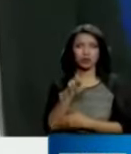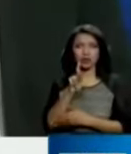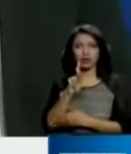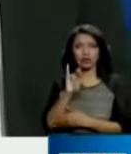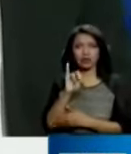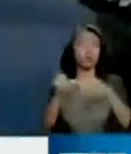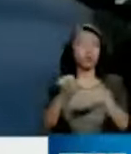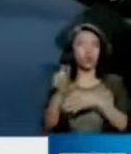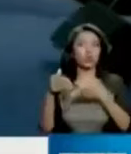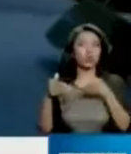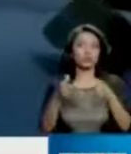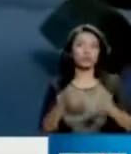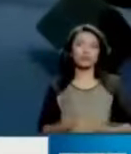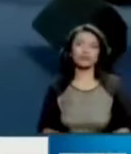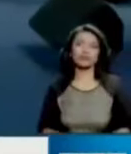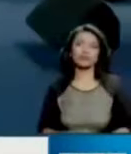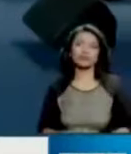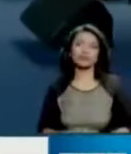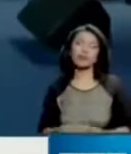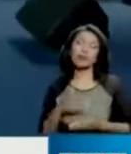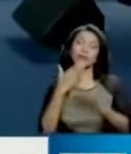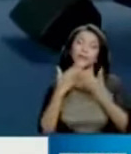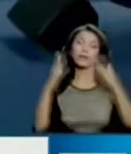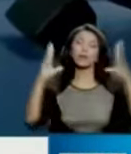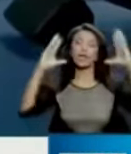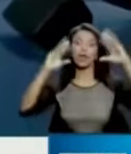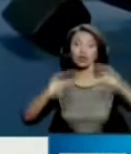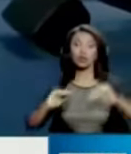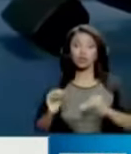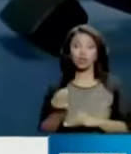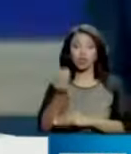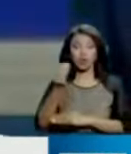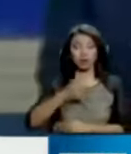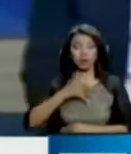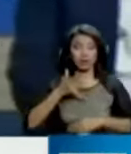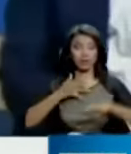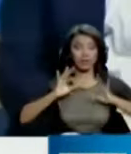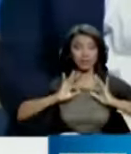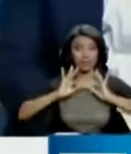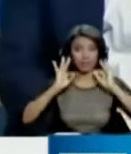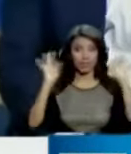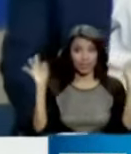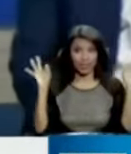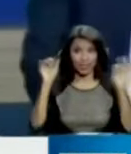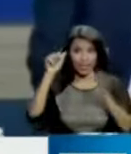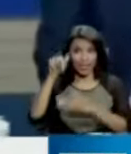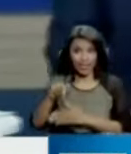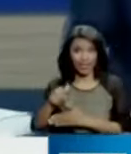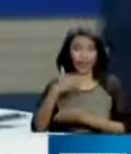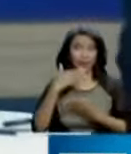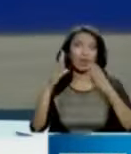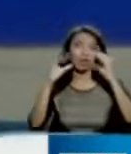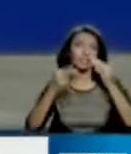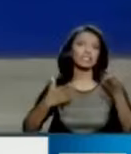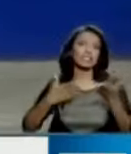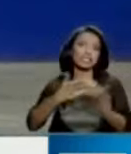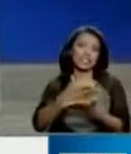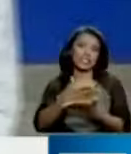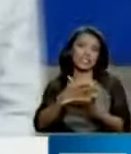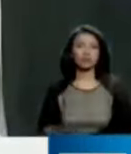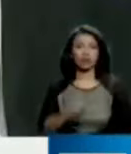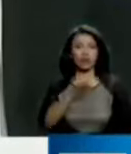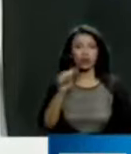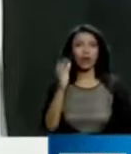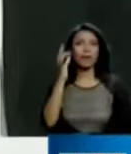típica, la que es clandestina, por un lado. Pero por otro lado, la situación es tan compleja que en Panamá hay una parte de la